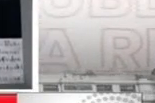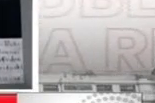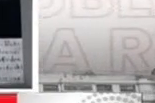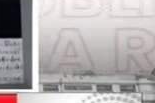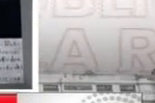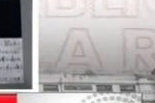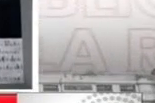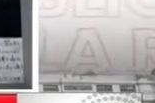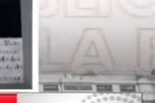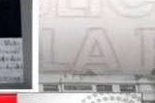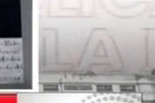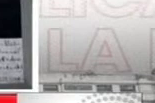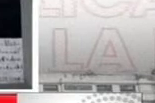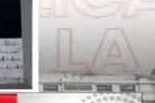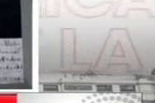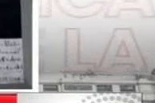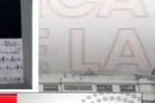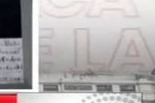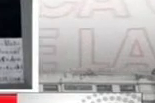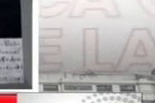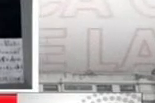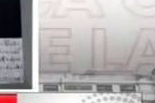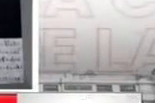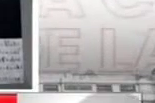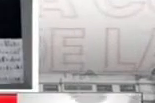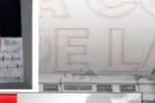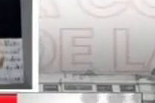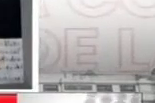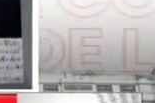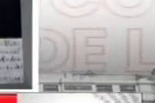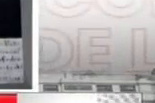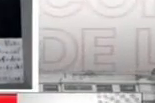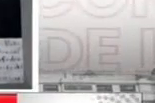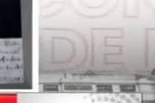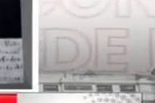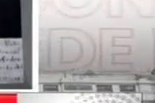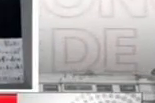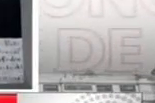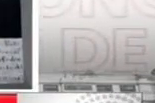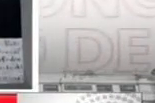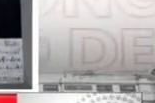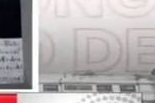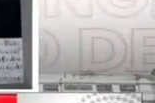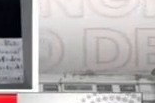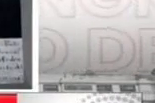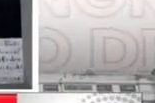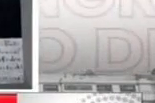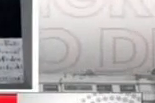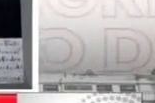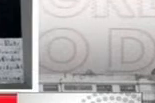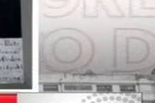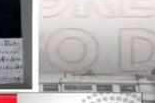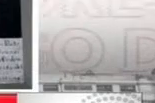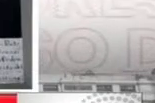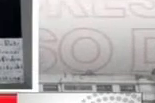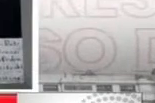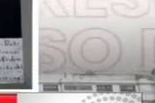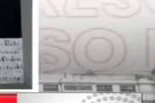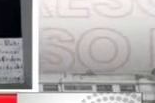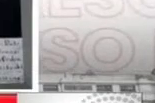hospital de alta complejidad, estamos hablando de una brecha a la cual no es ajena, por ejemplo, Loreto, donde hemos visto que su hospital